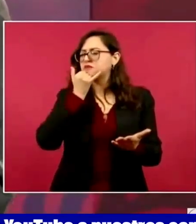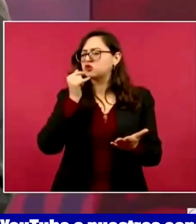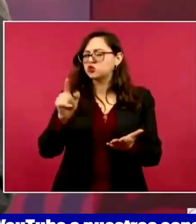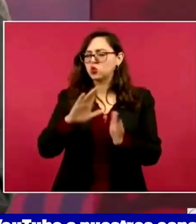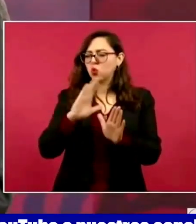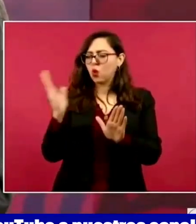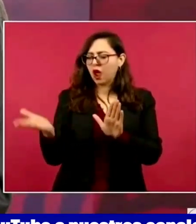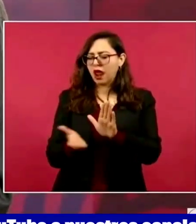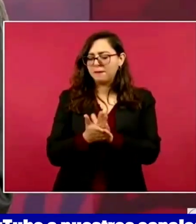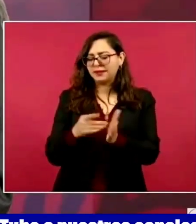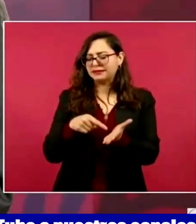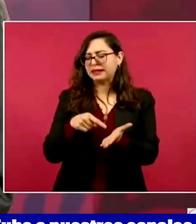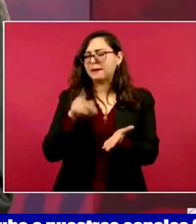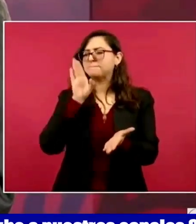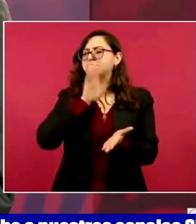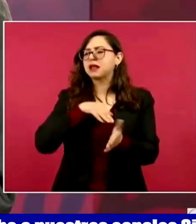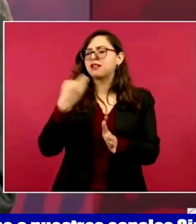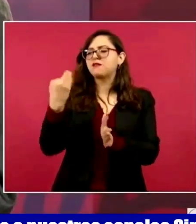integrada tu averiguación,